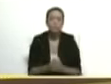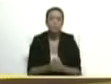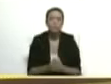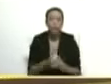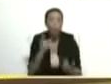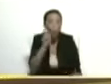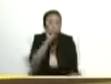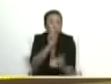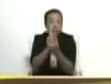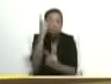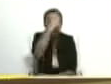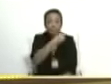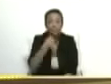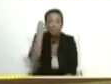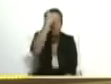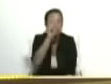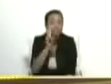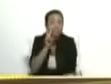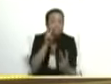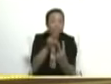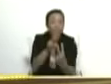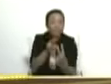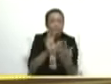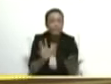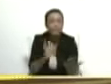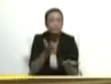poder verlos de manera